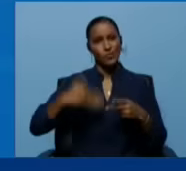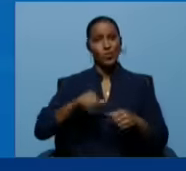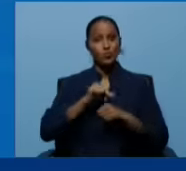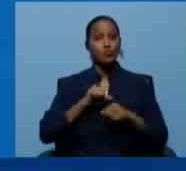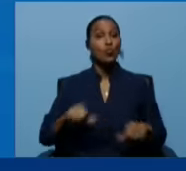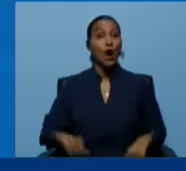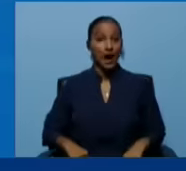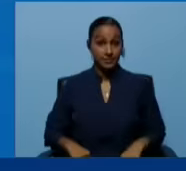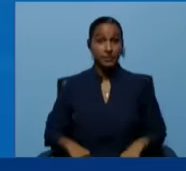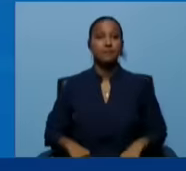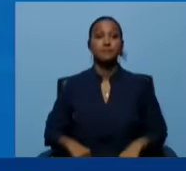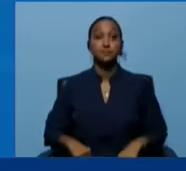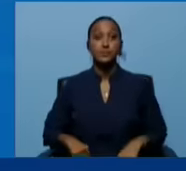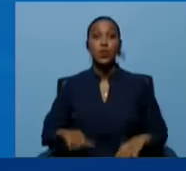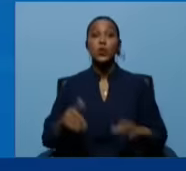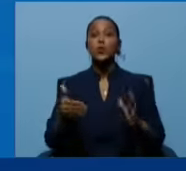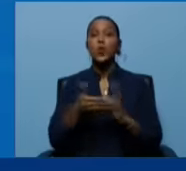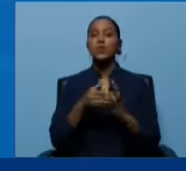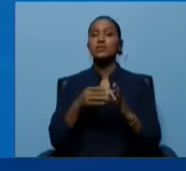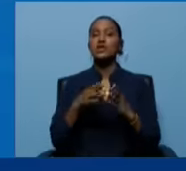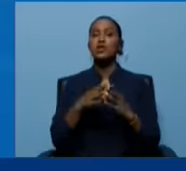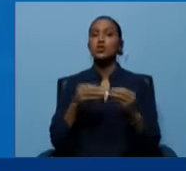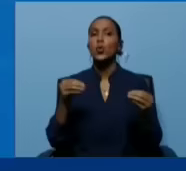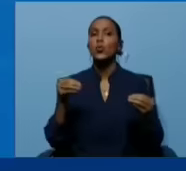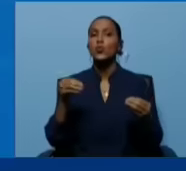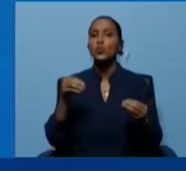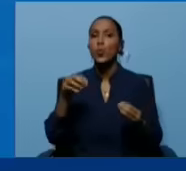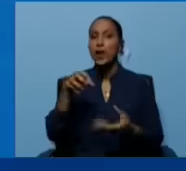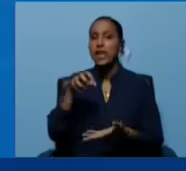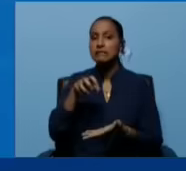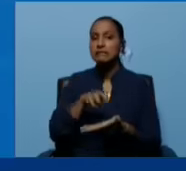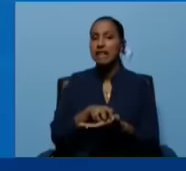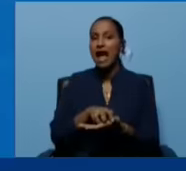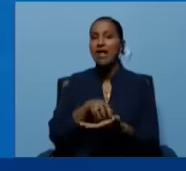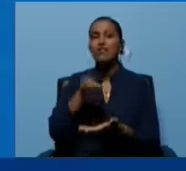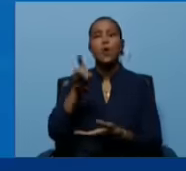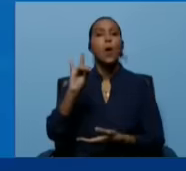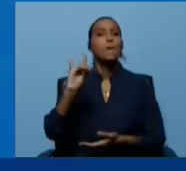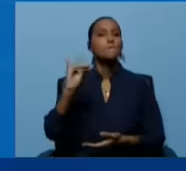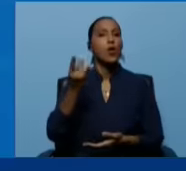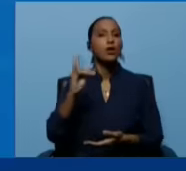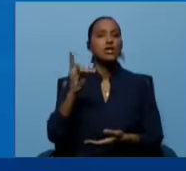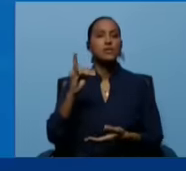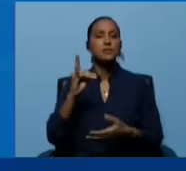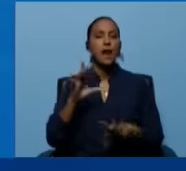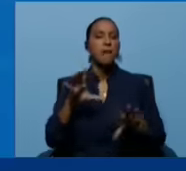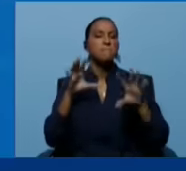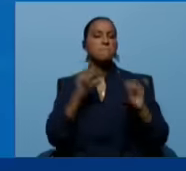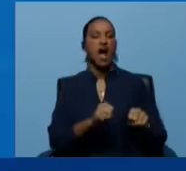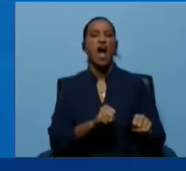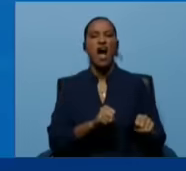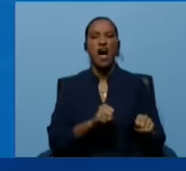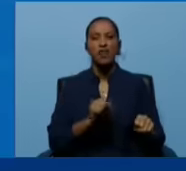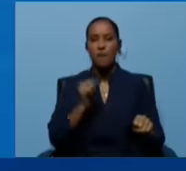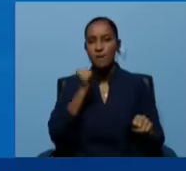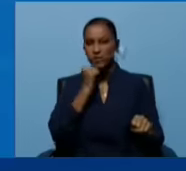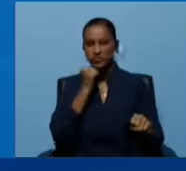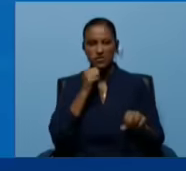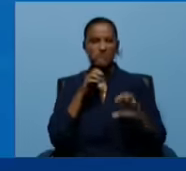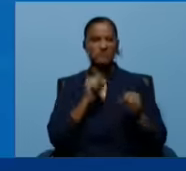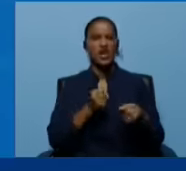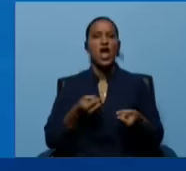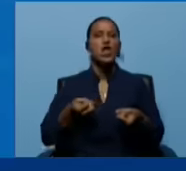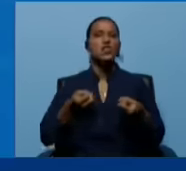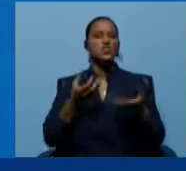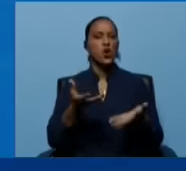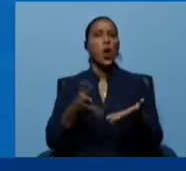contra todo el Estado, que asaltó el poder, que asaltó el Estado, que llenó de violencia